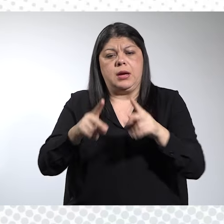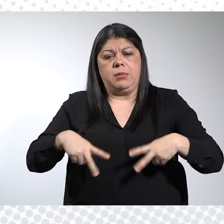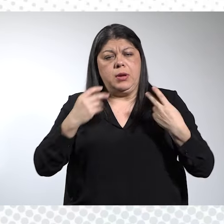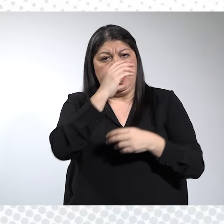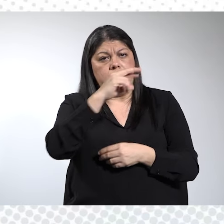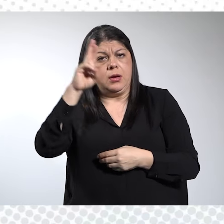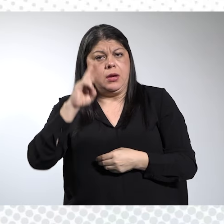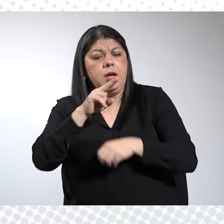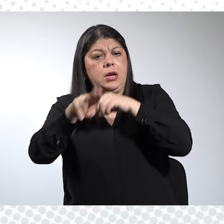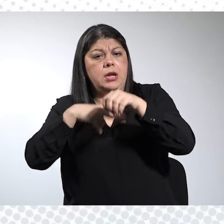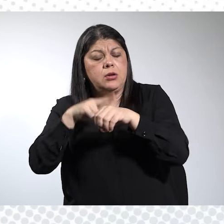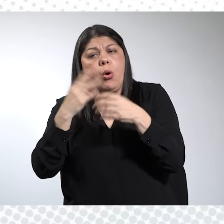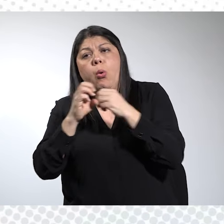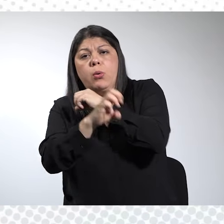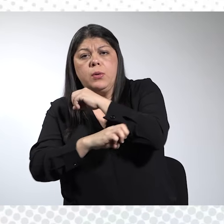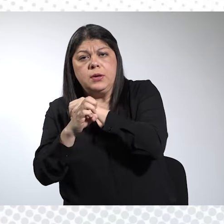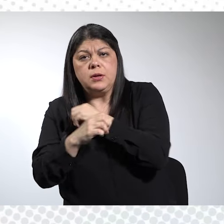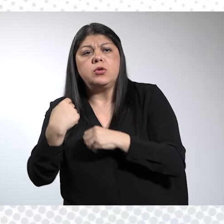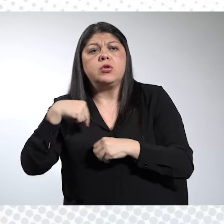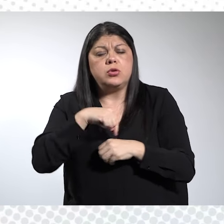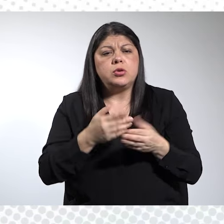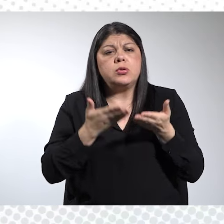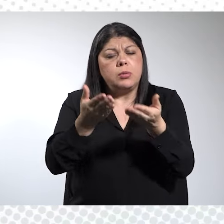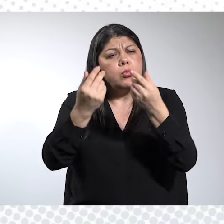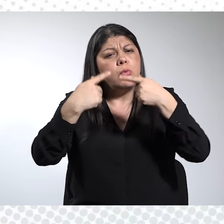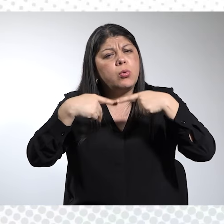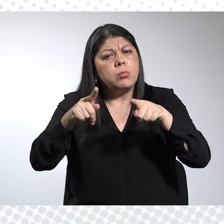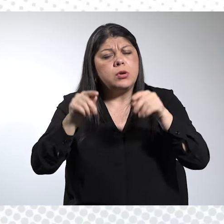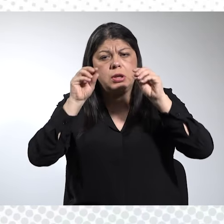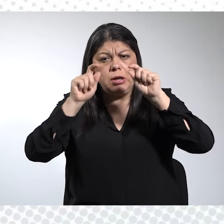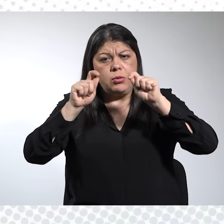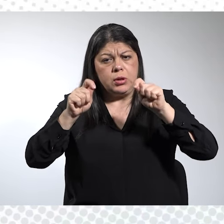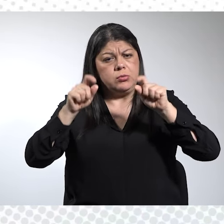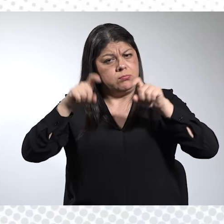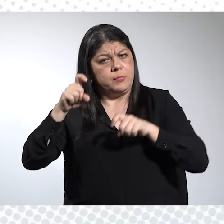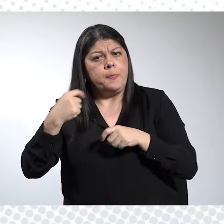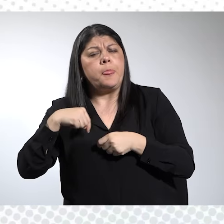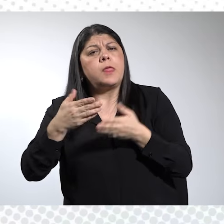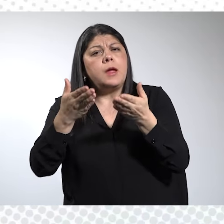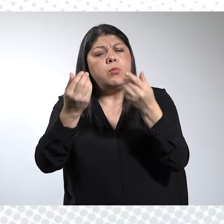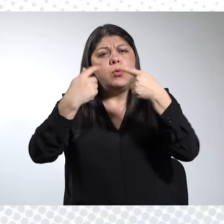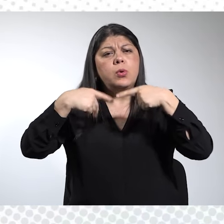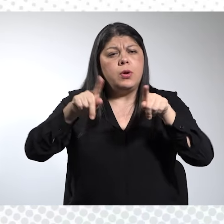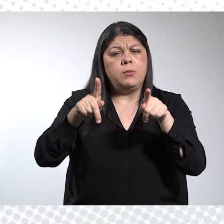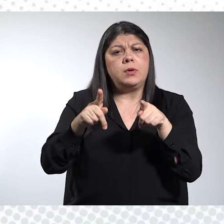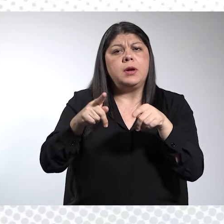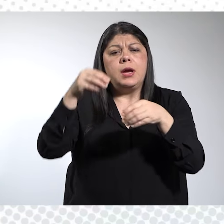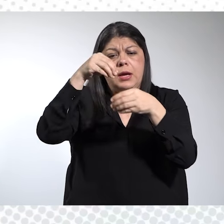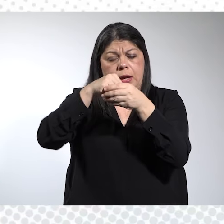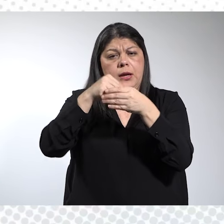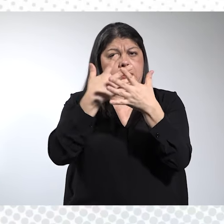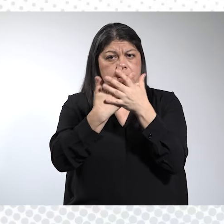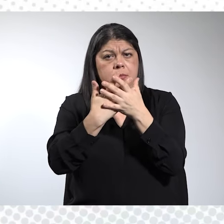Costa Rica y son nacionales o son extranjeros, les vamos a dar las herramientas de educación necesarias, les vamos a dar la oportunidad